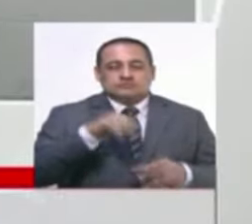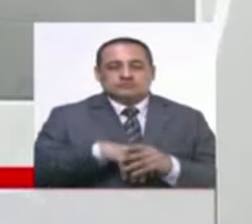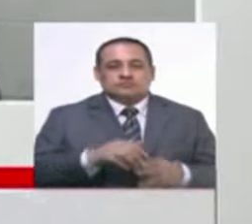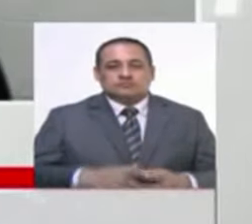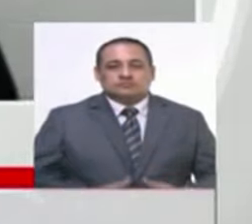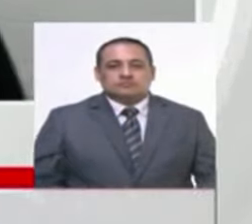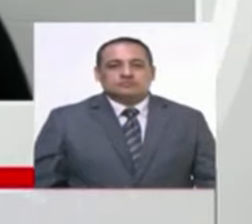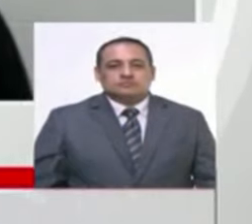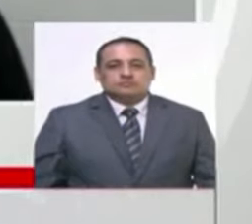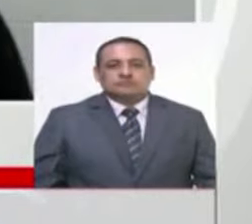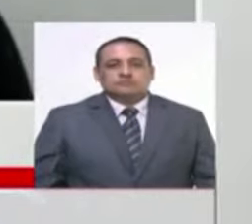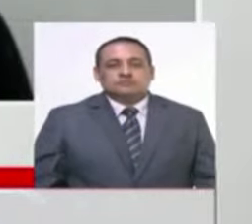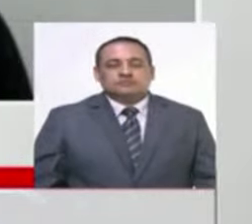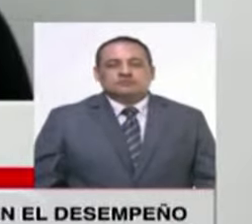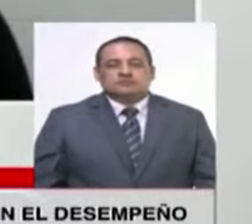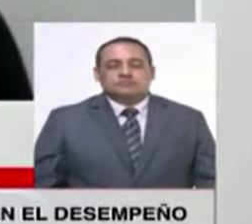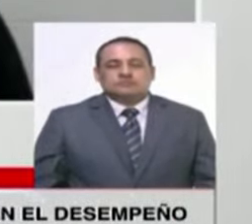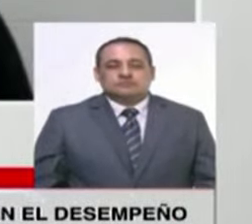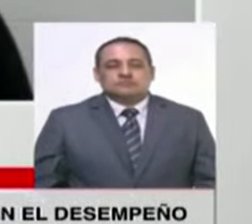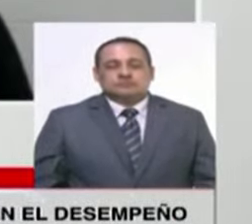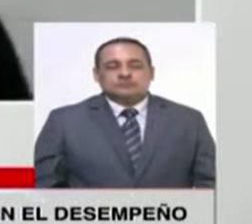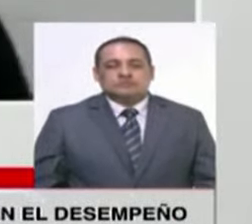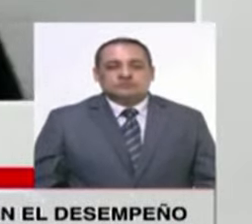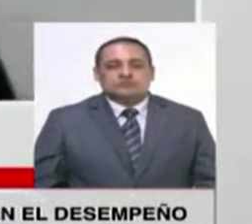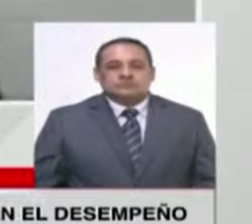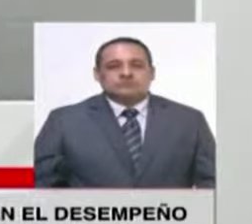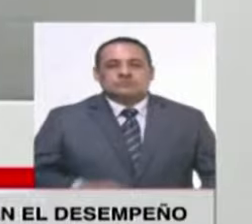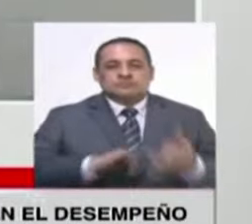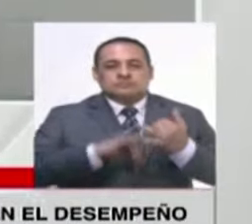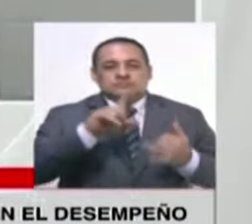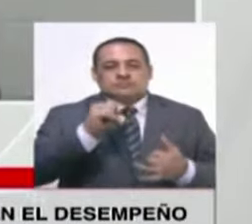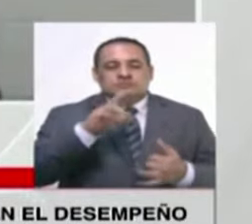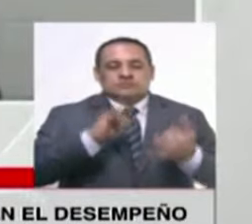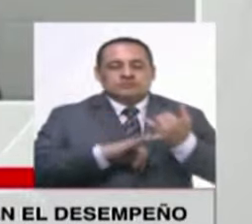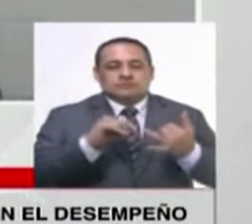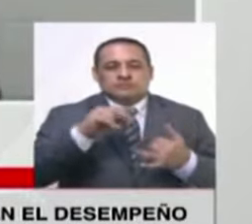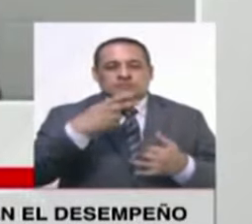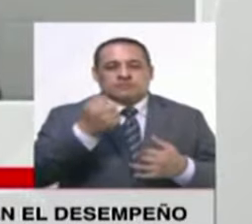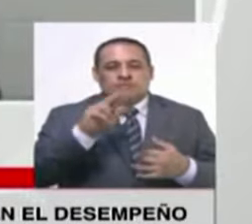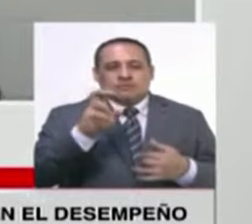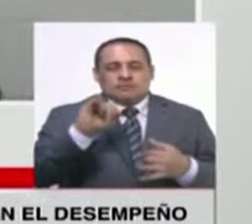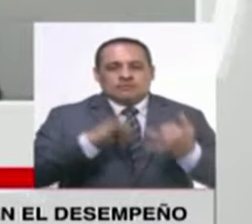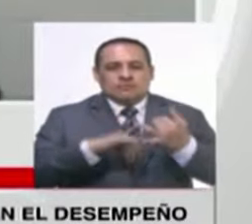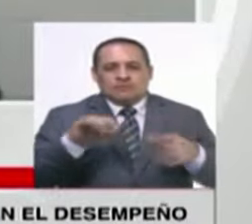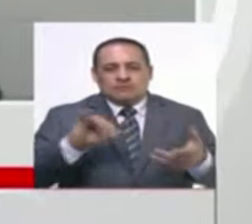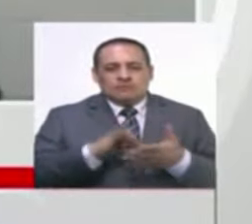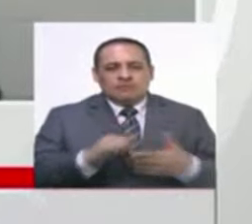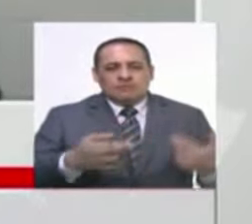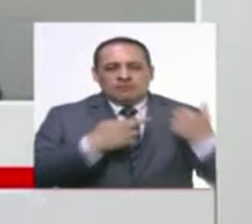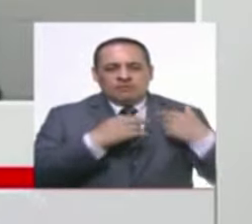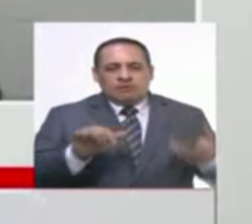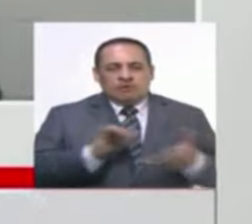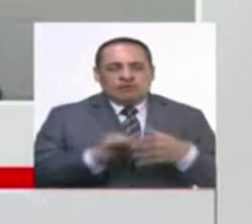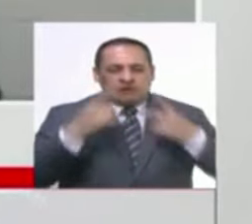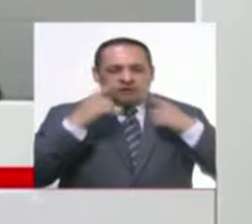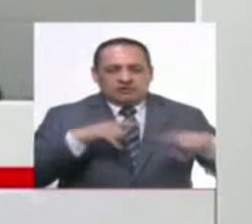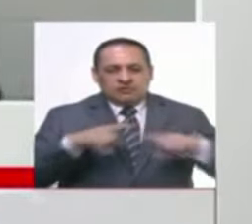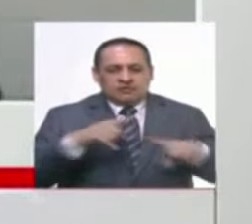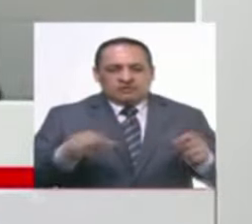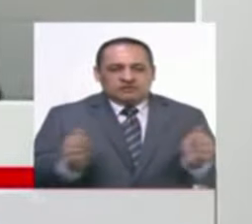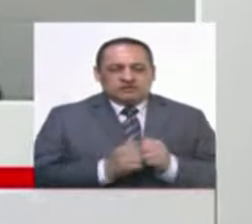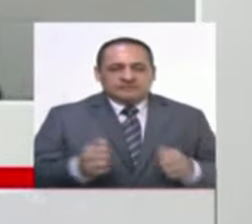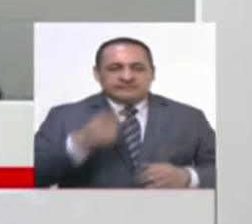Elecciones. El señor Salas Arenas. Salas Arenas era quien se encargaba en coordinar